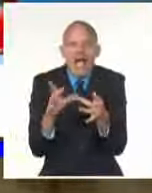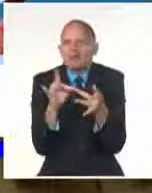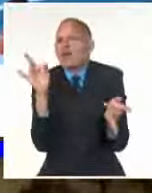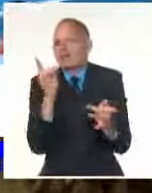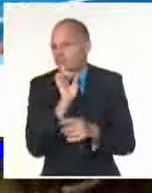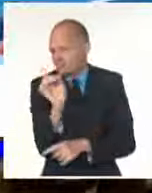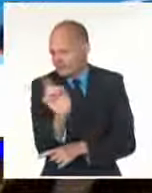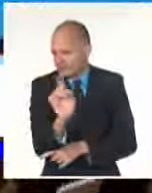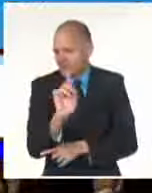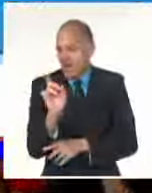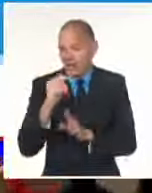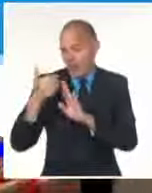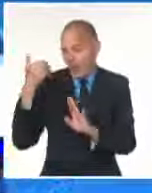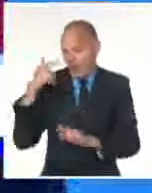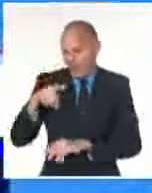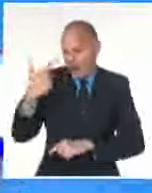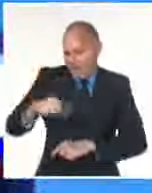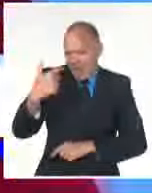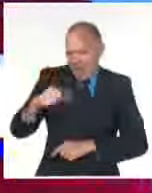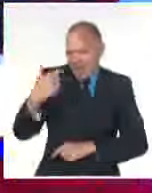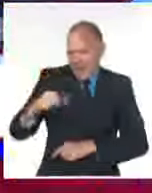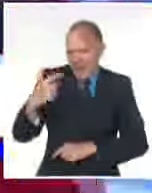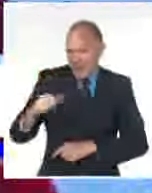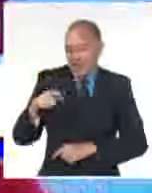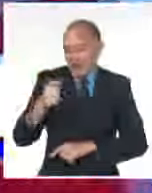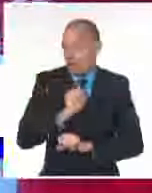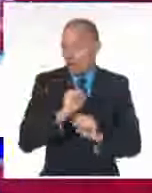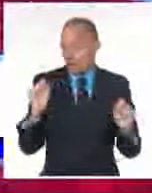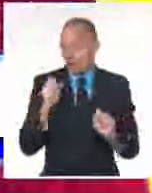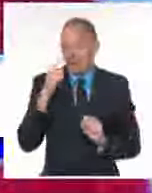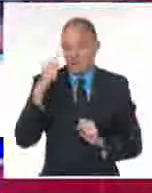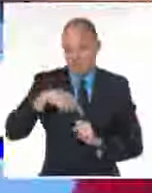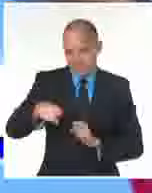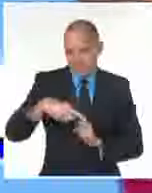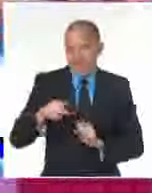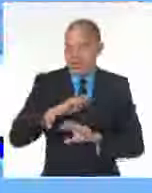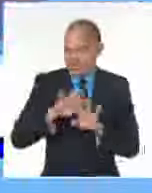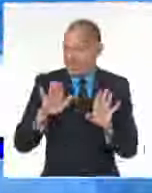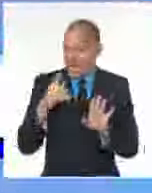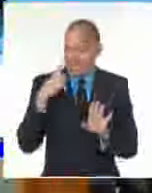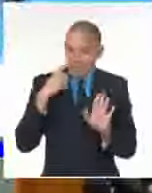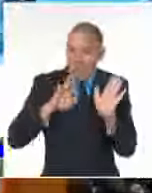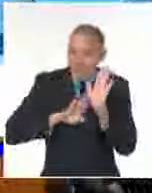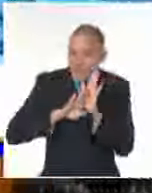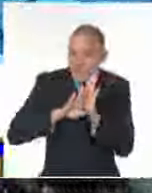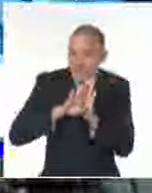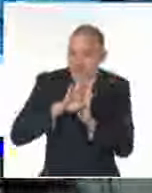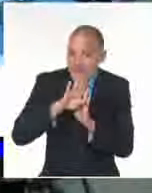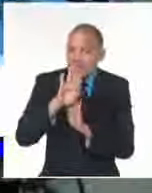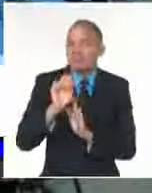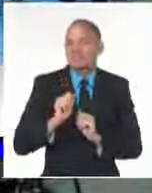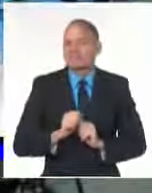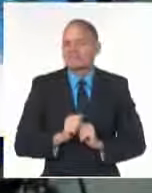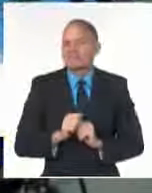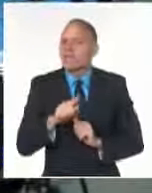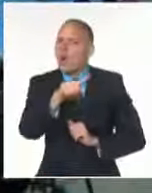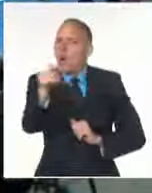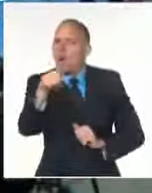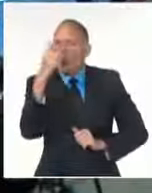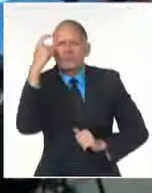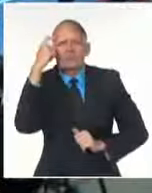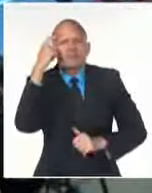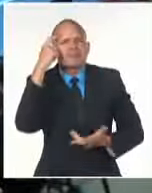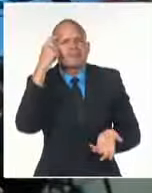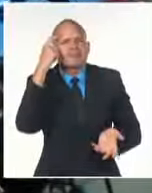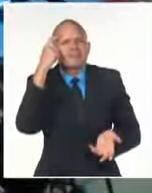tradición que se ha sostenido de generación en generación en las últimas décadas. Y muchos de ustedes se preguntarán, ¿cómo me van a